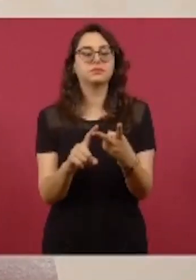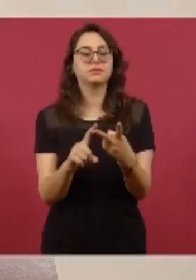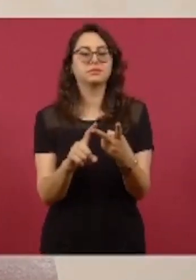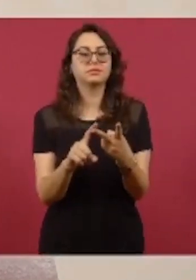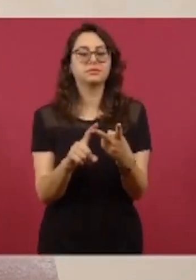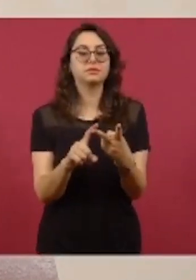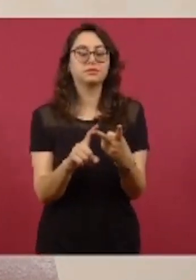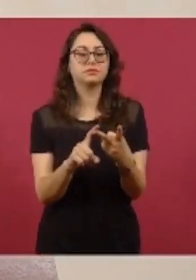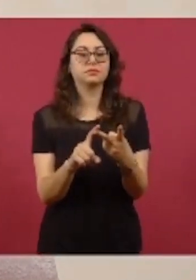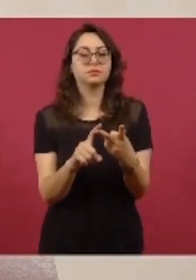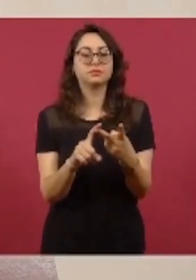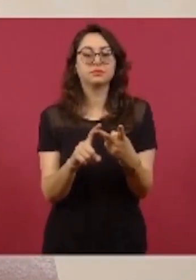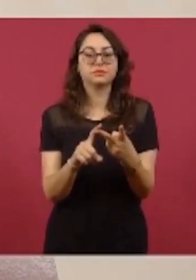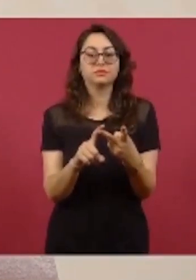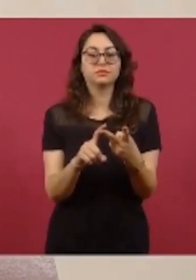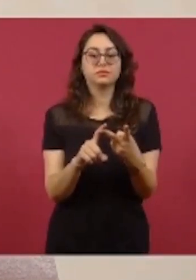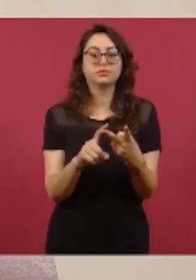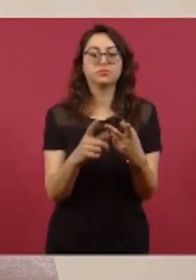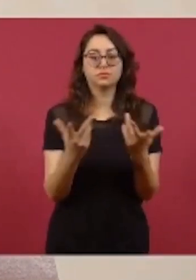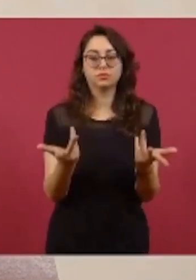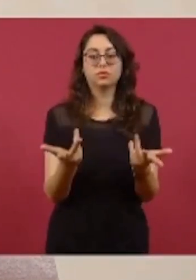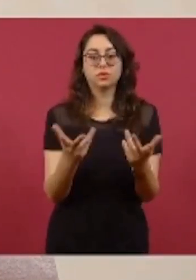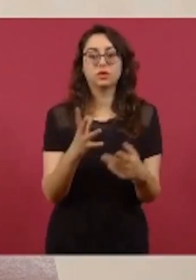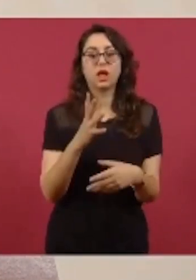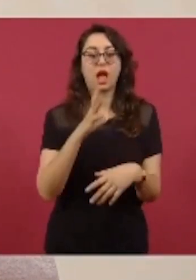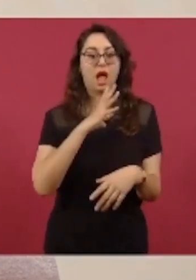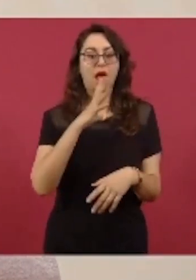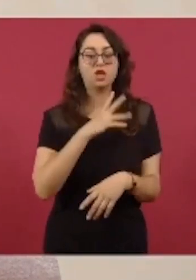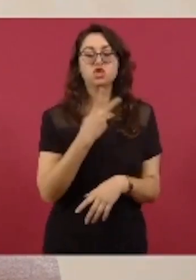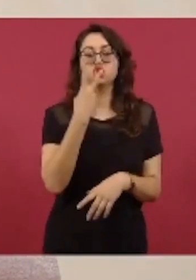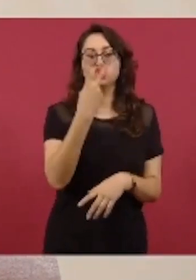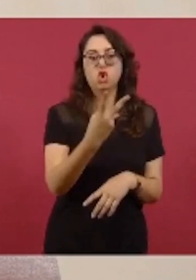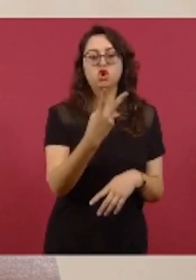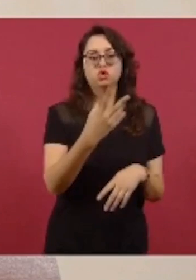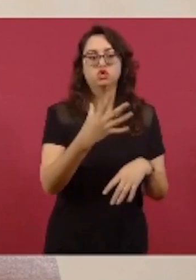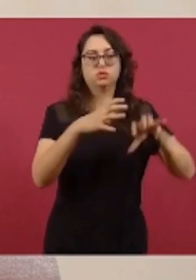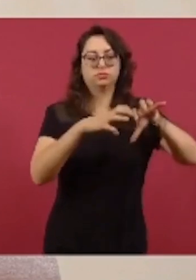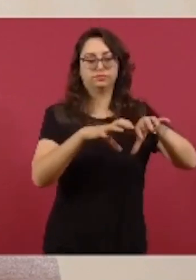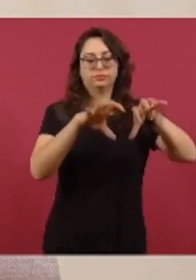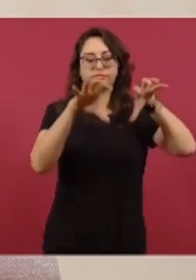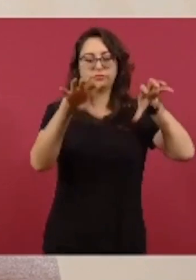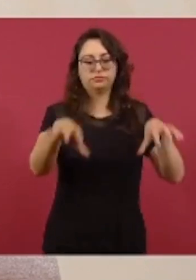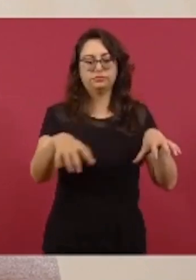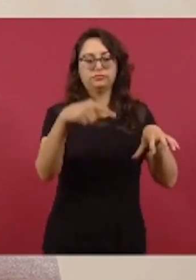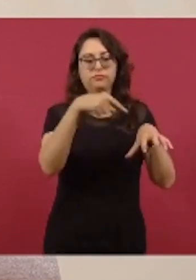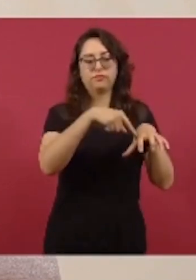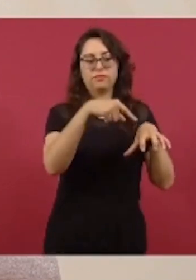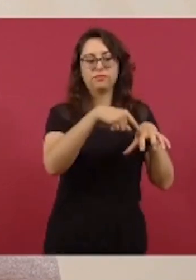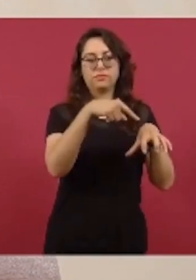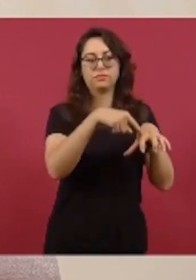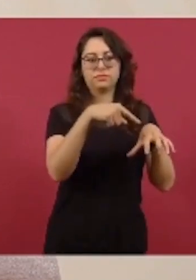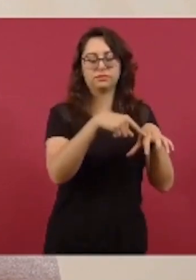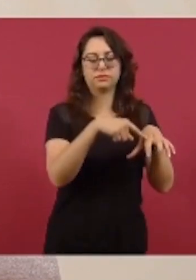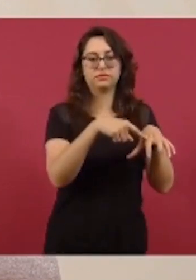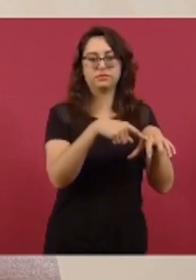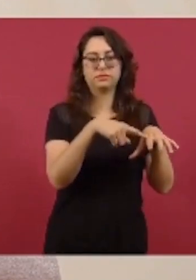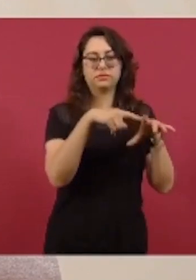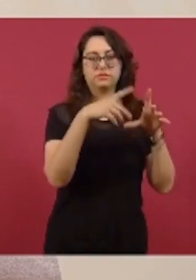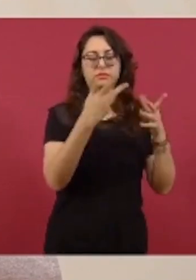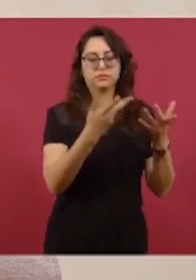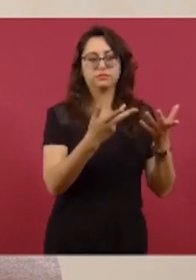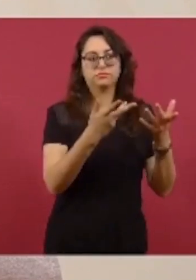el corporativo de Citi, que ellos se quedan y van